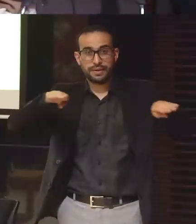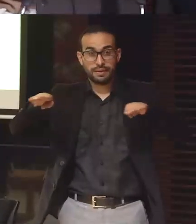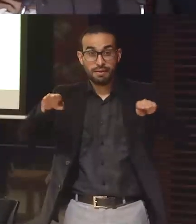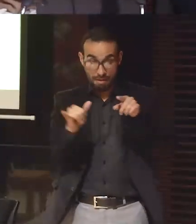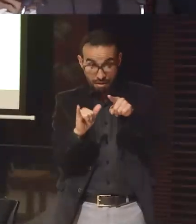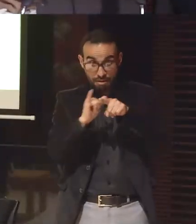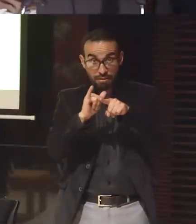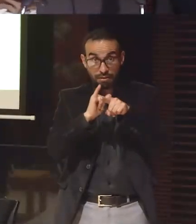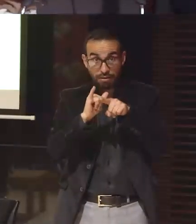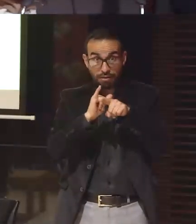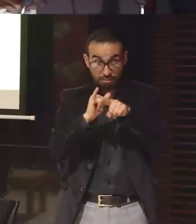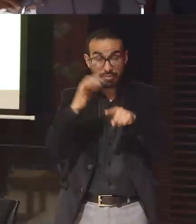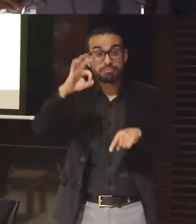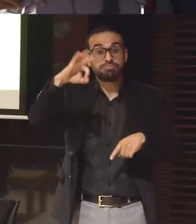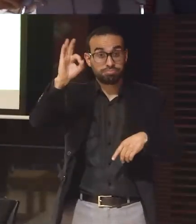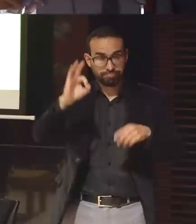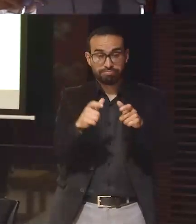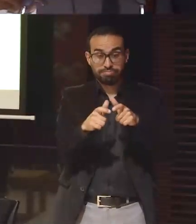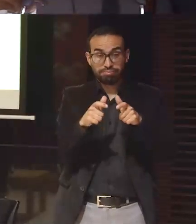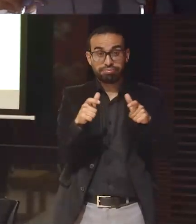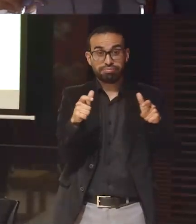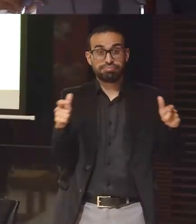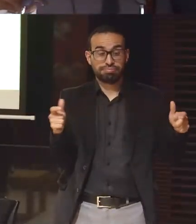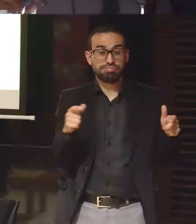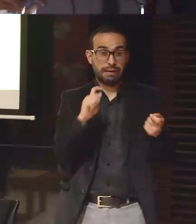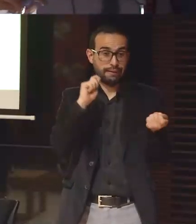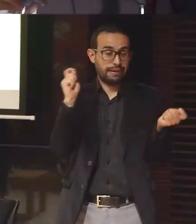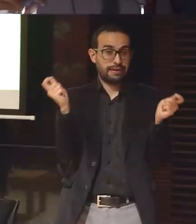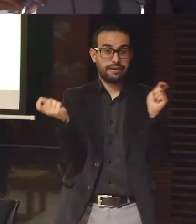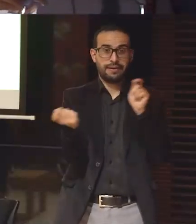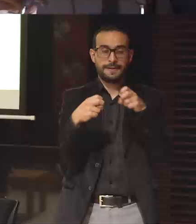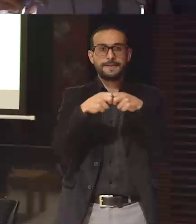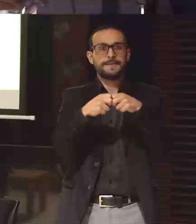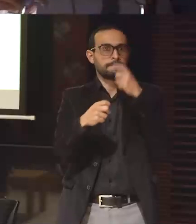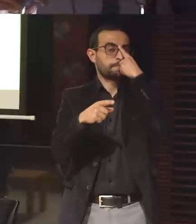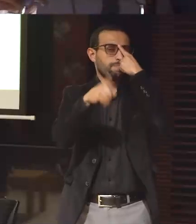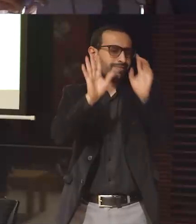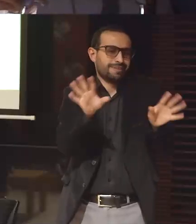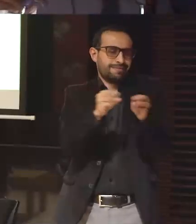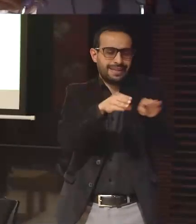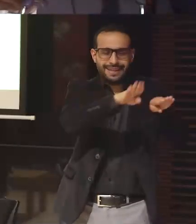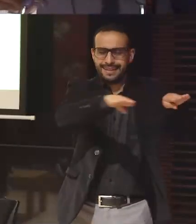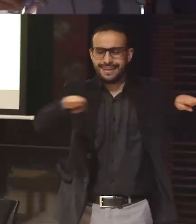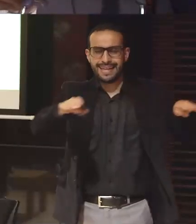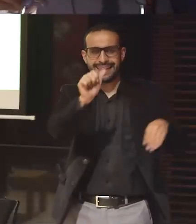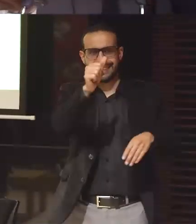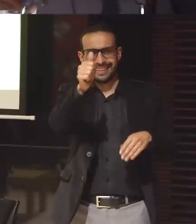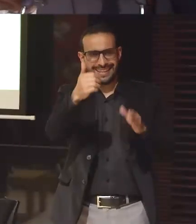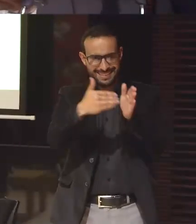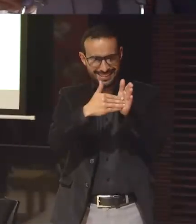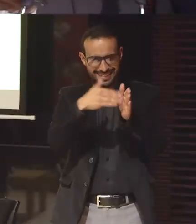un porcentaje importantísimo de flota eléctrica. De 10.000 buses, 10.500 buses que tenemos, el